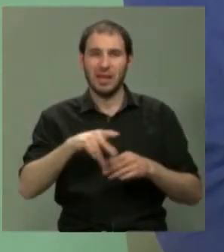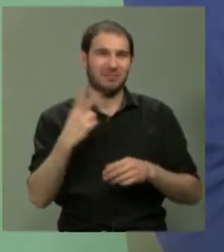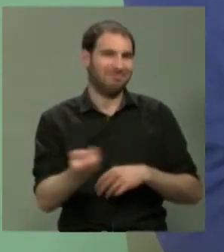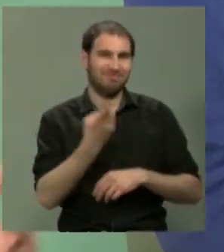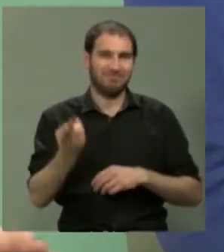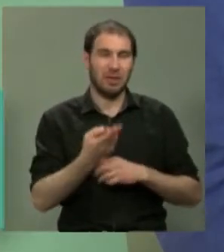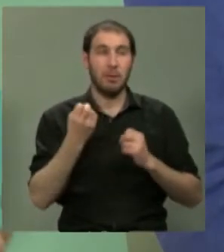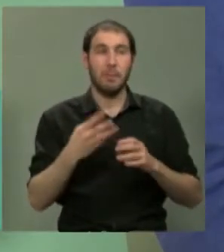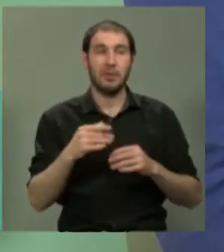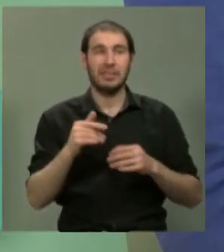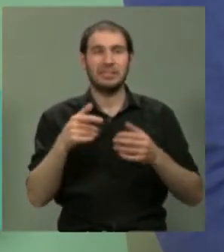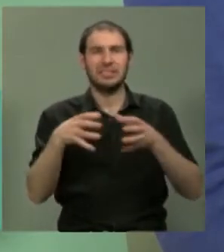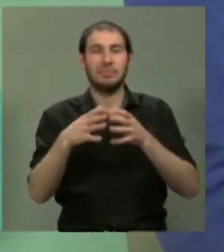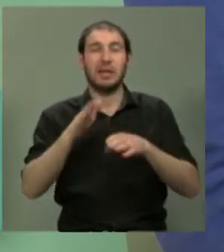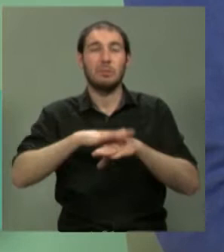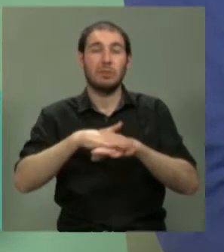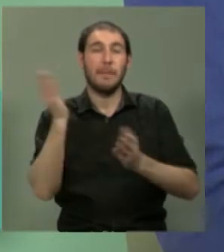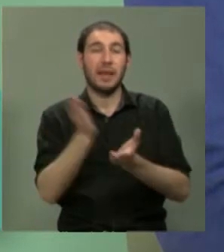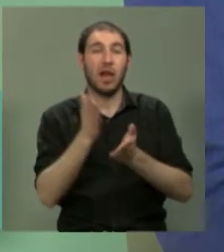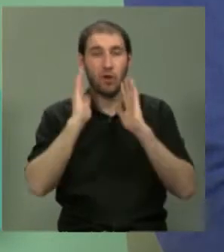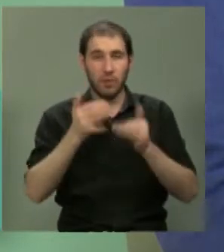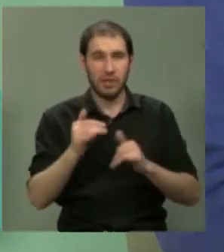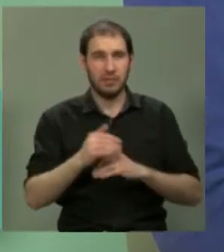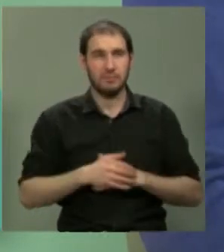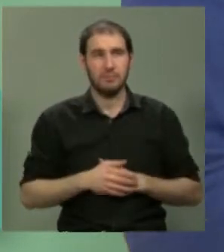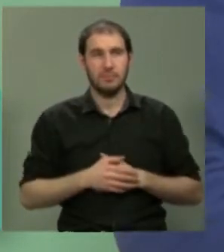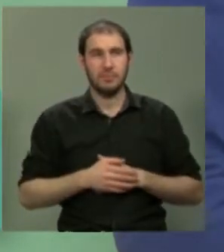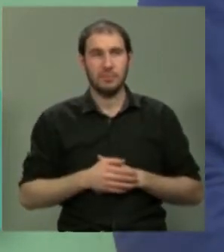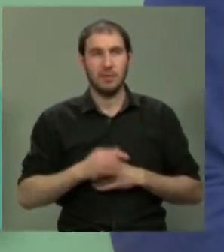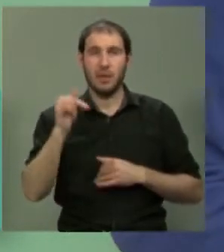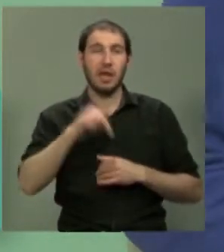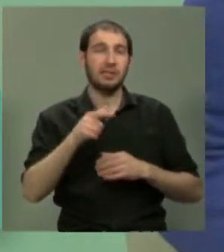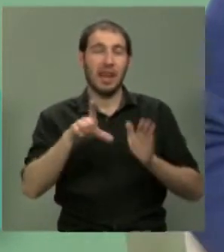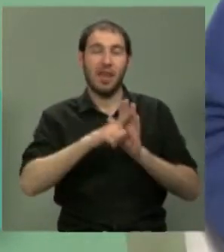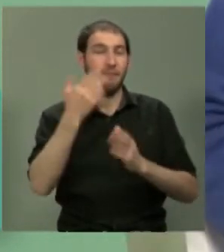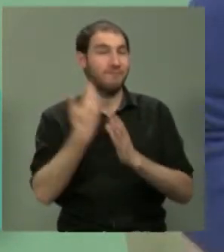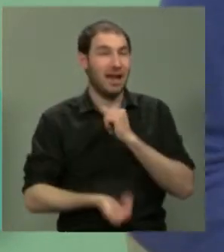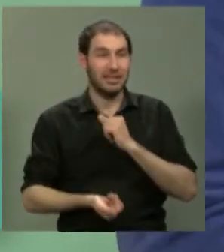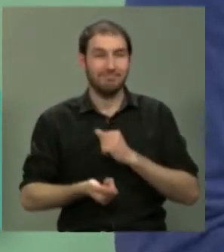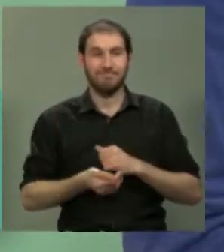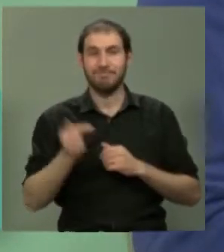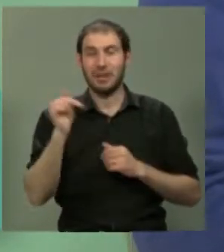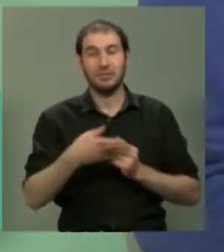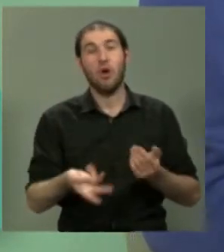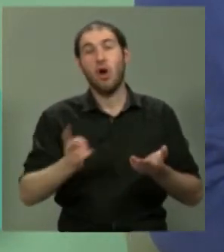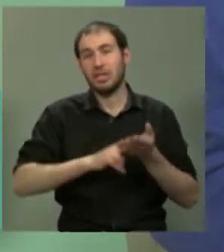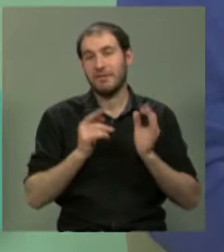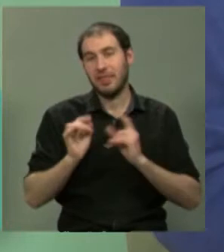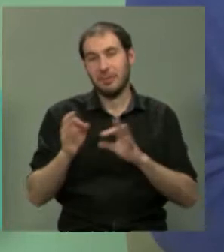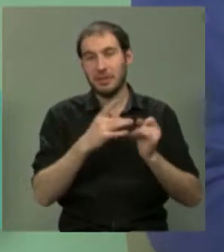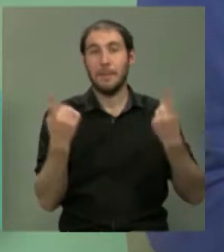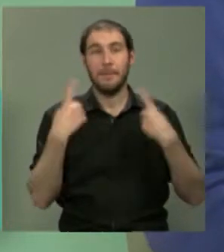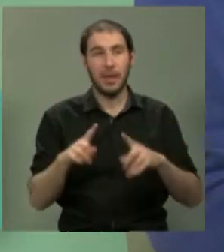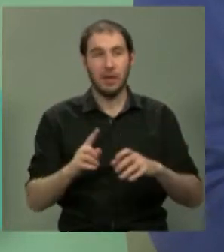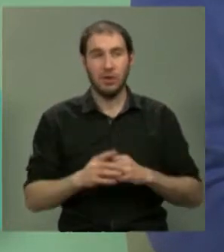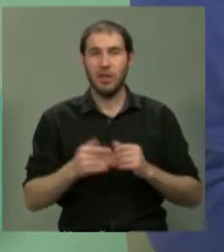funcionó, porque no se le dice sistema de responsabilidad penal juvenil. Entonces, han fracasado las leyes. Entonces, eso tiene que volver a discutirse, pero tiene que volver